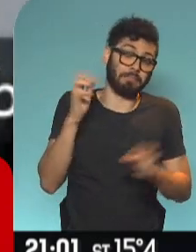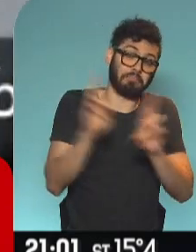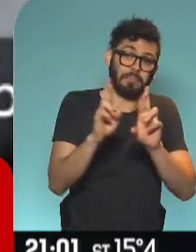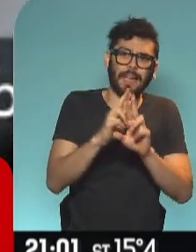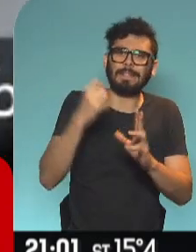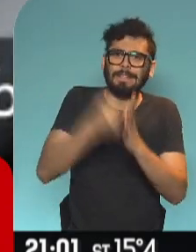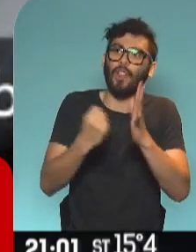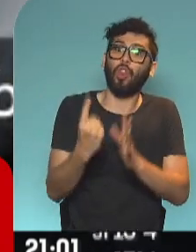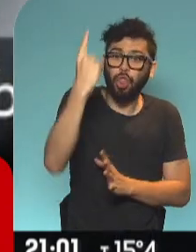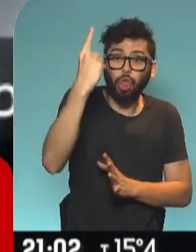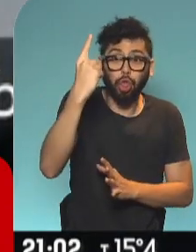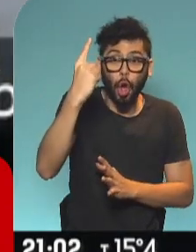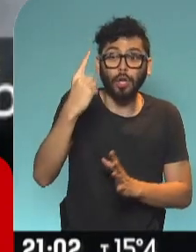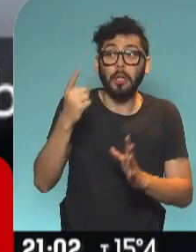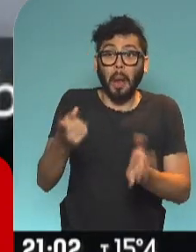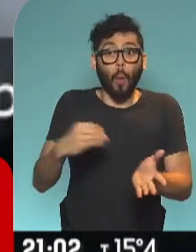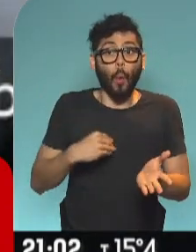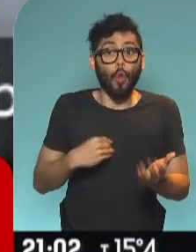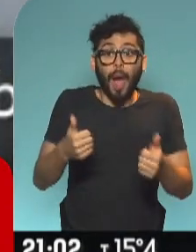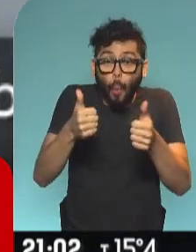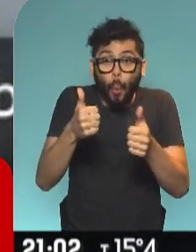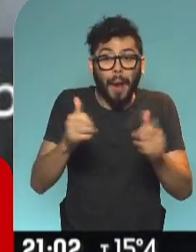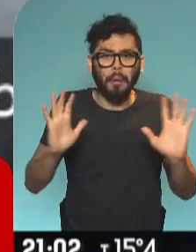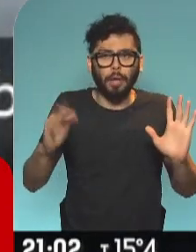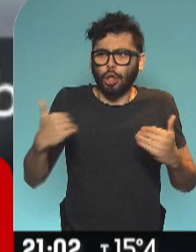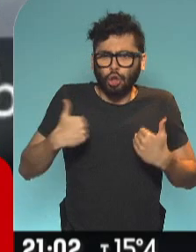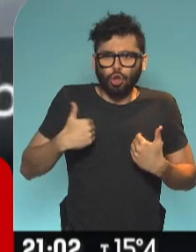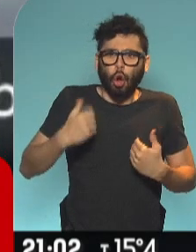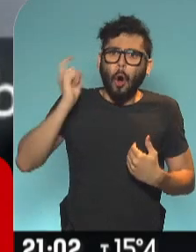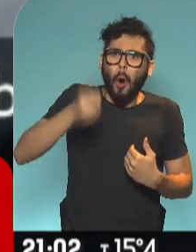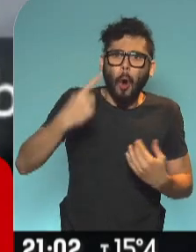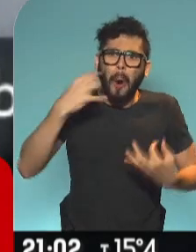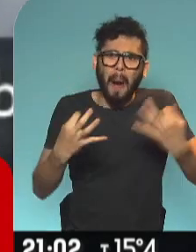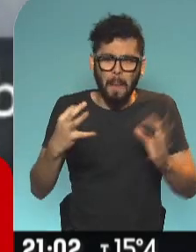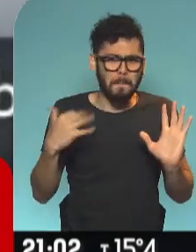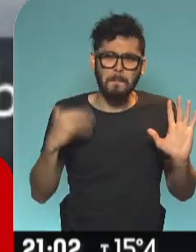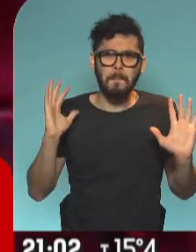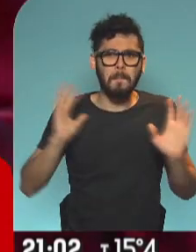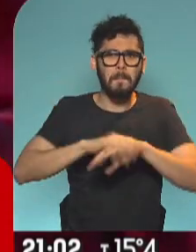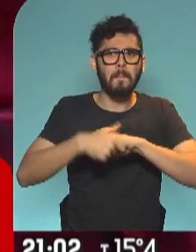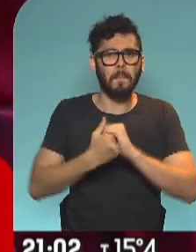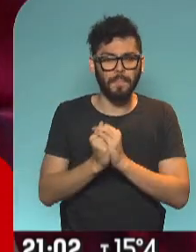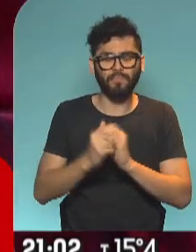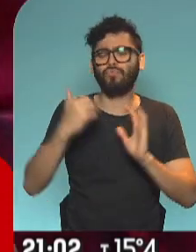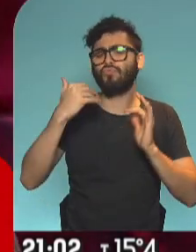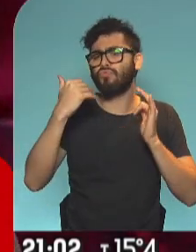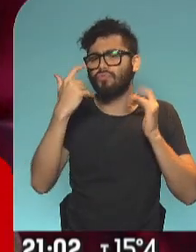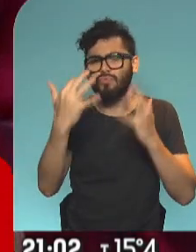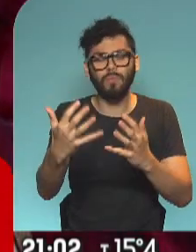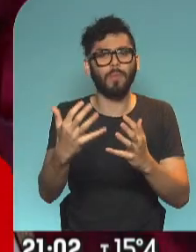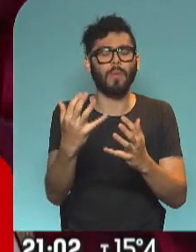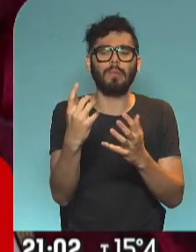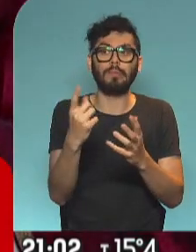voluntad, ¿quién soy yo para juzgarlo?, se preguntó. Más adelante, además, en unas polémicas